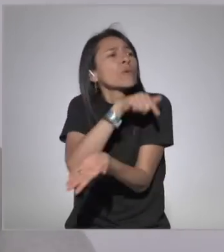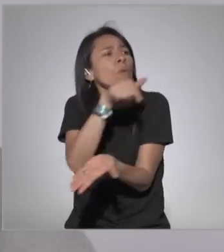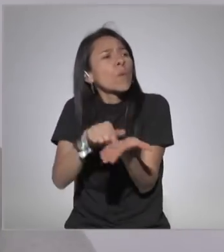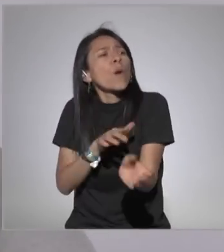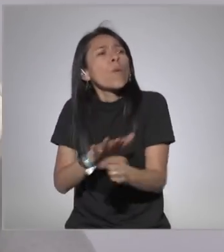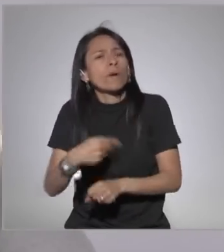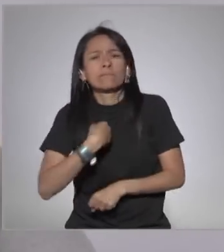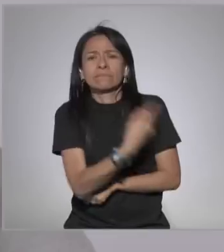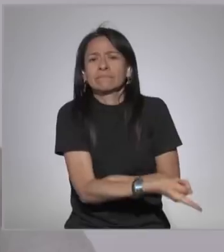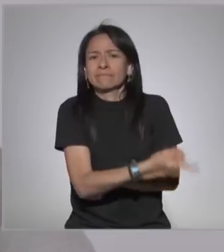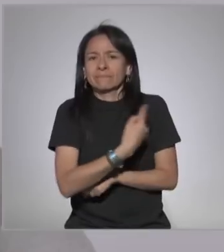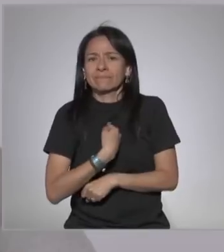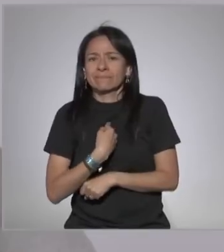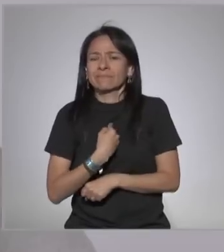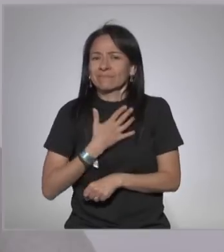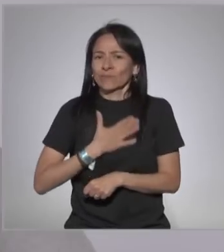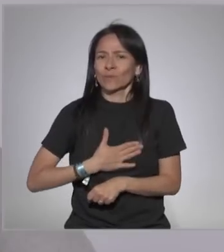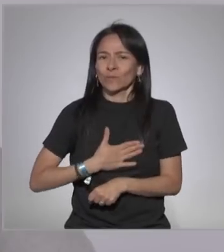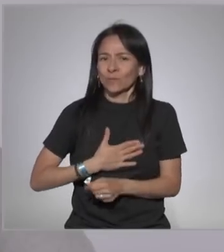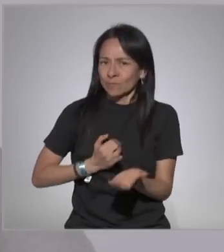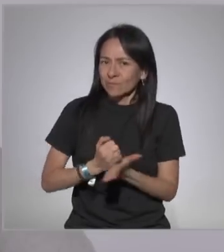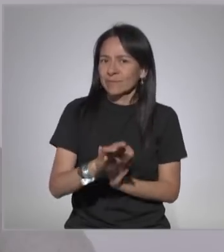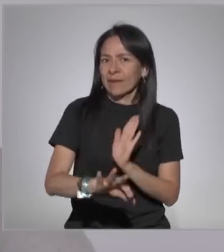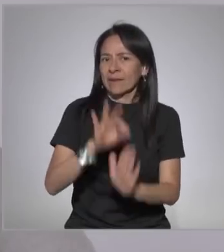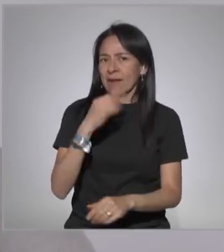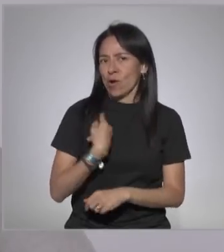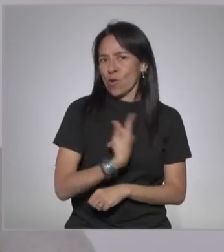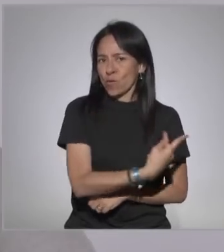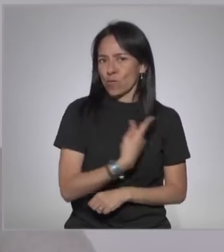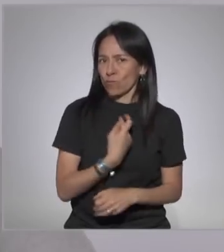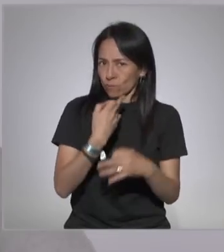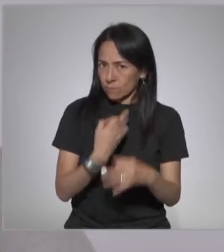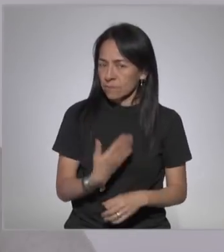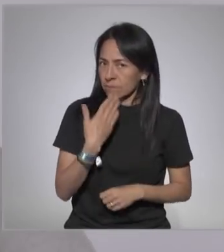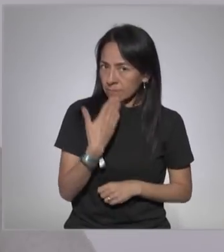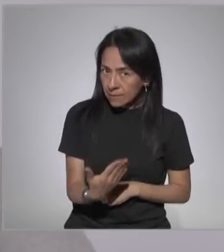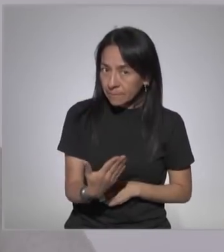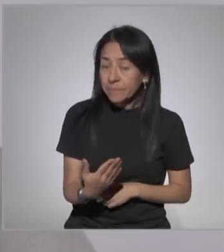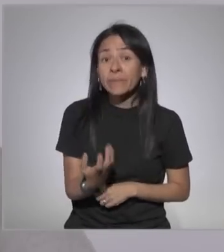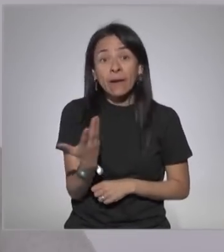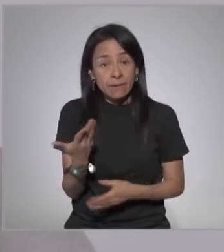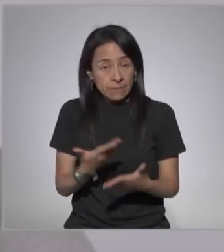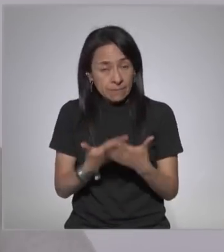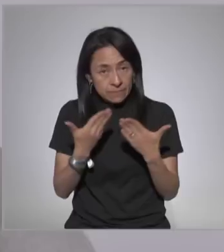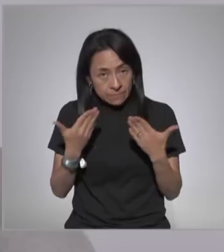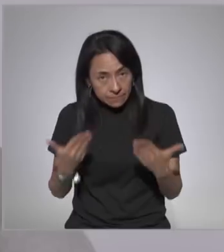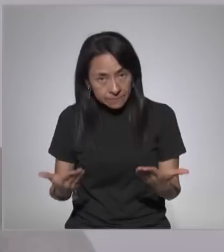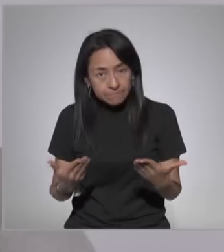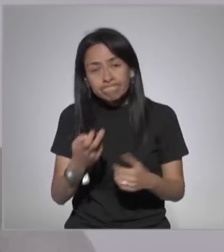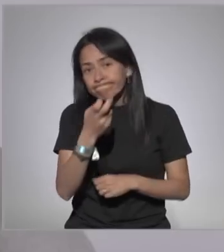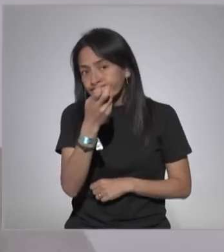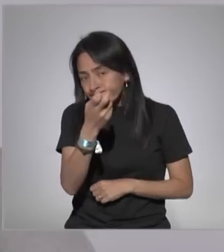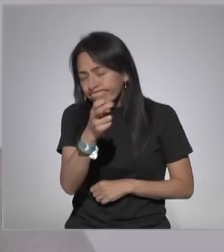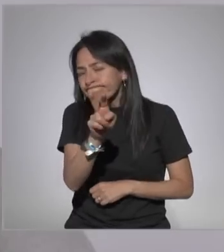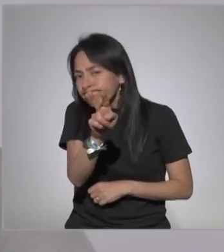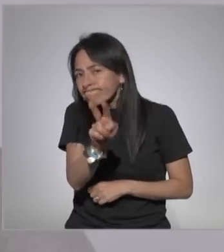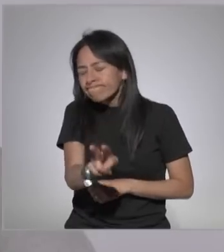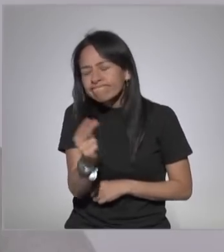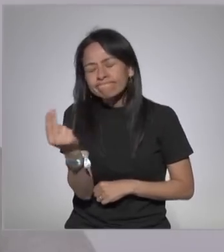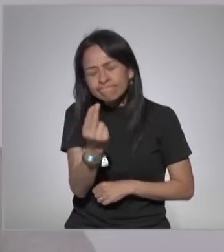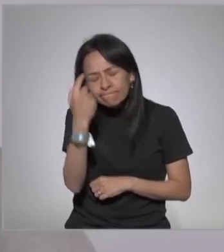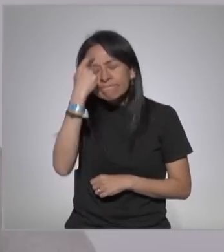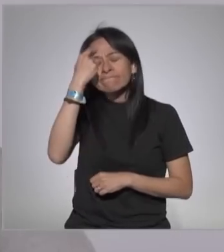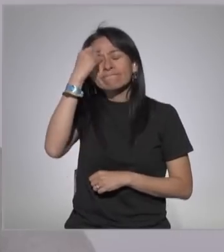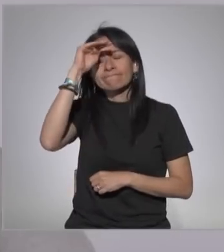de todo esto, también, por supuesto, hay que ubicar que el amor